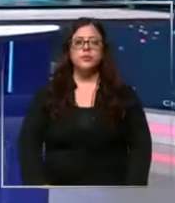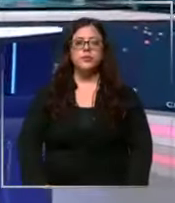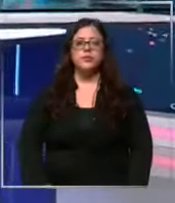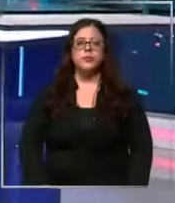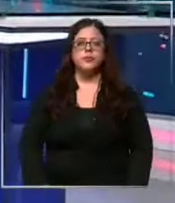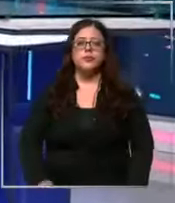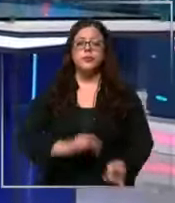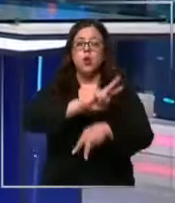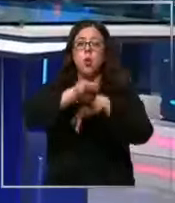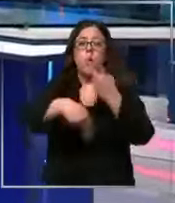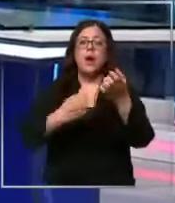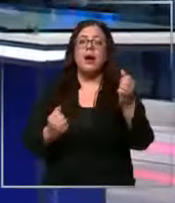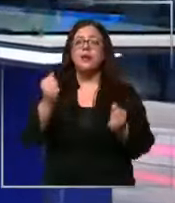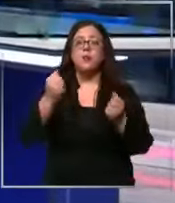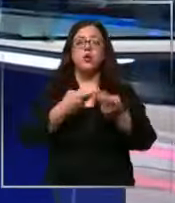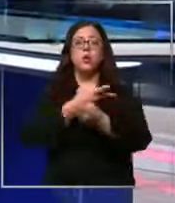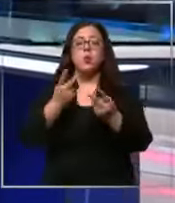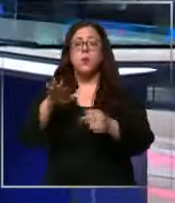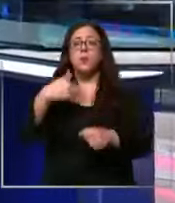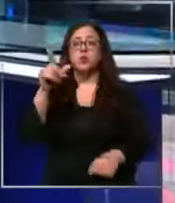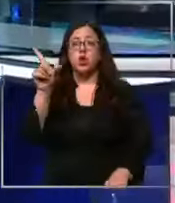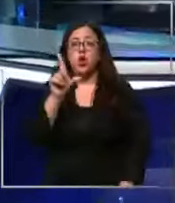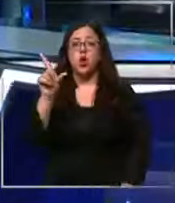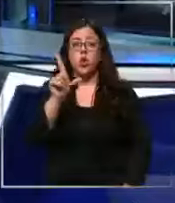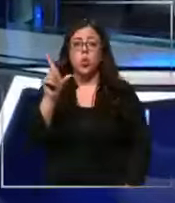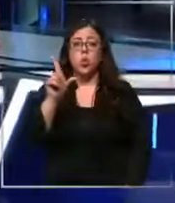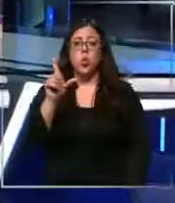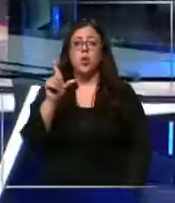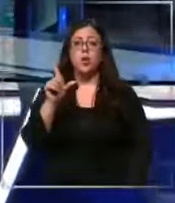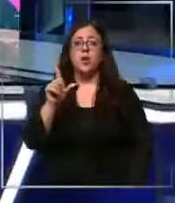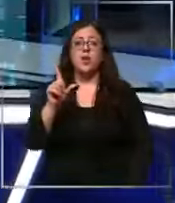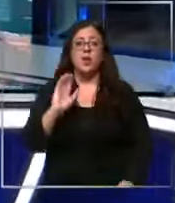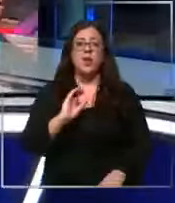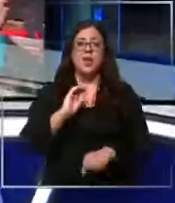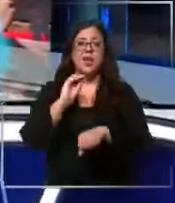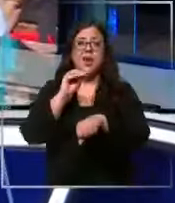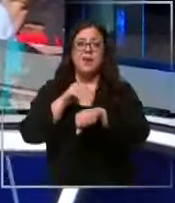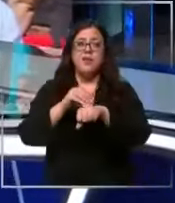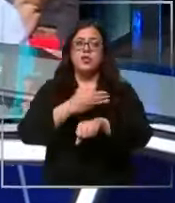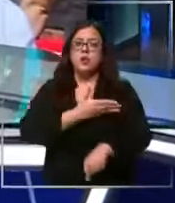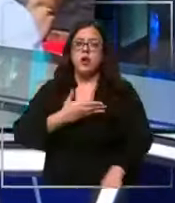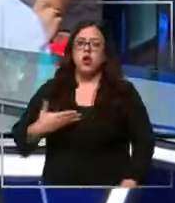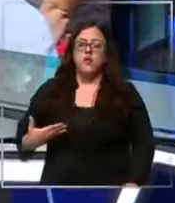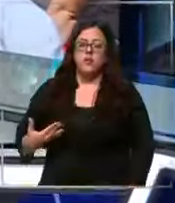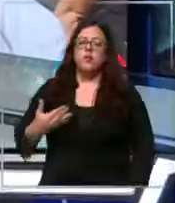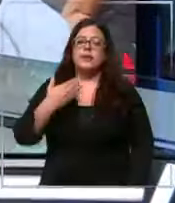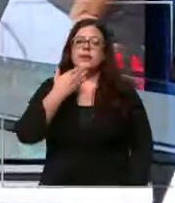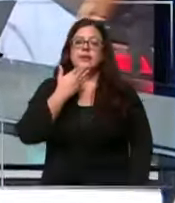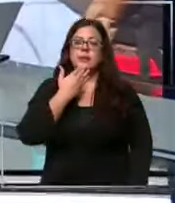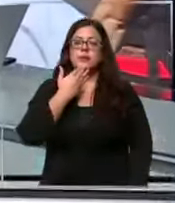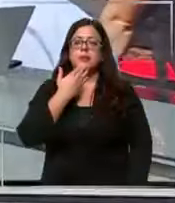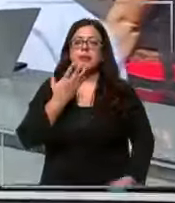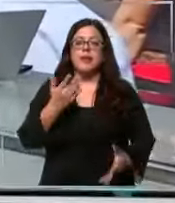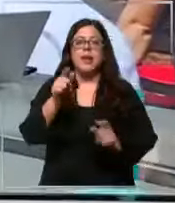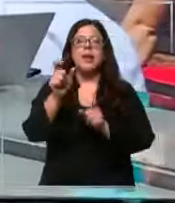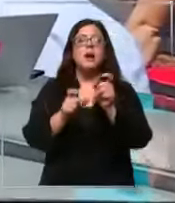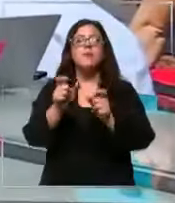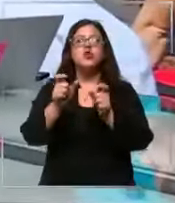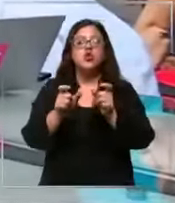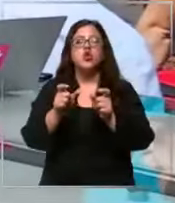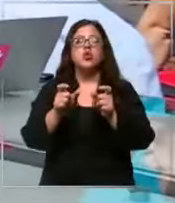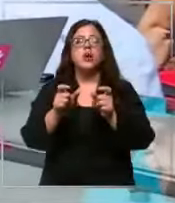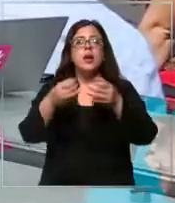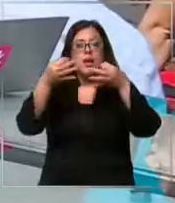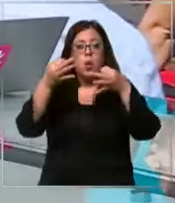El paro del transporte público anunciado para el próximo lunes encendió las alarmas en el gobierno y también en los pasajeros que comienzan